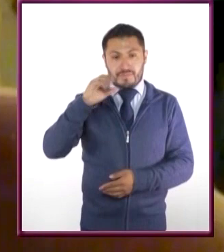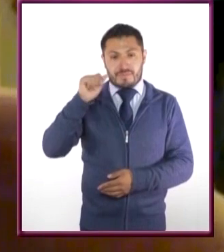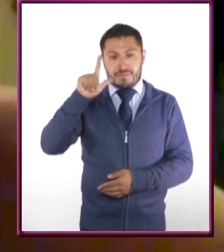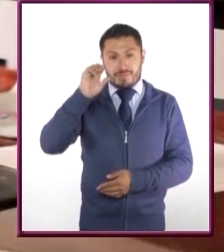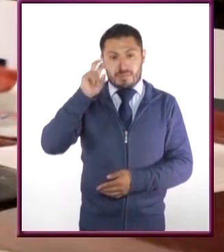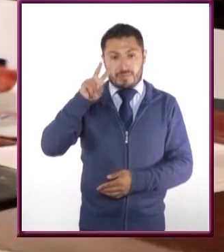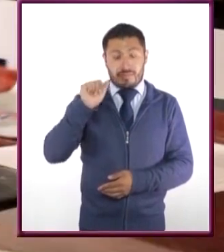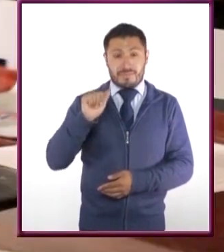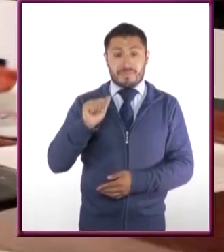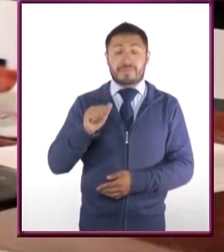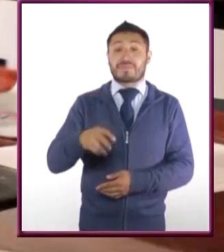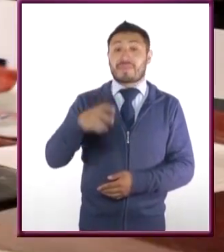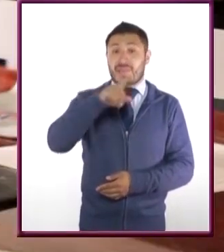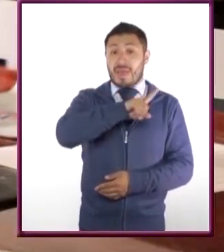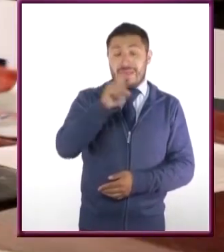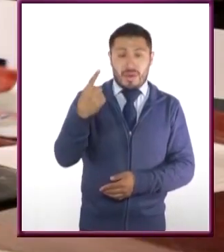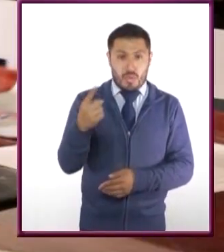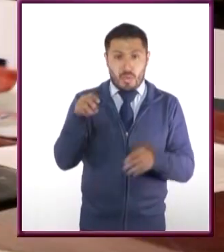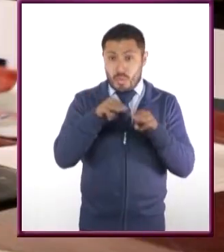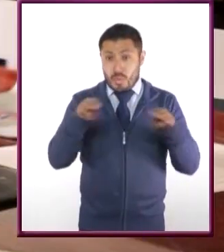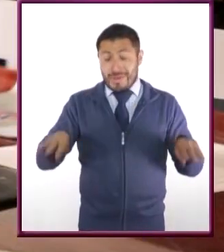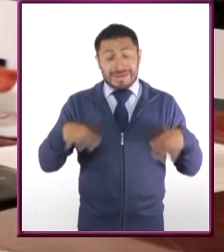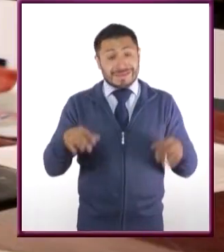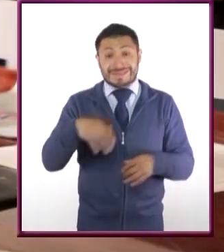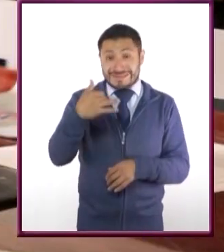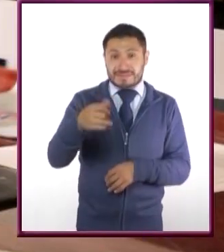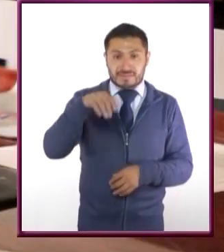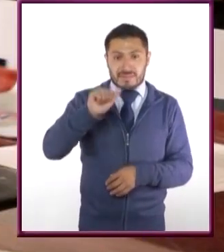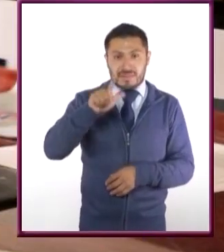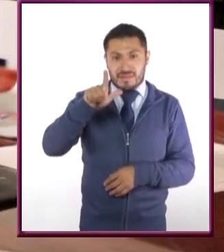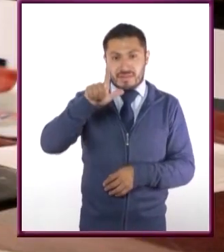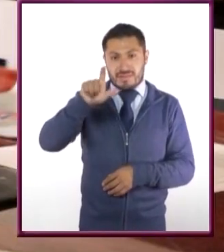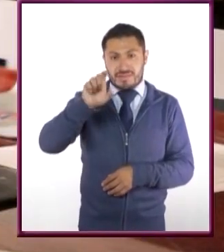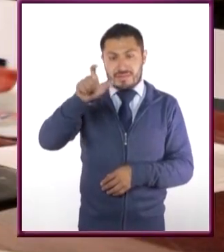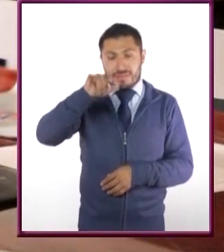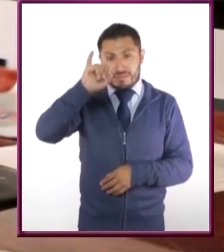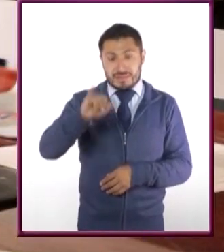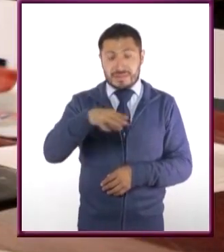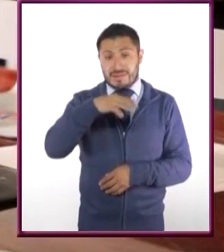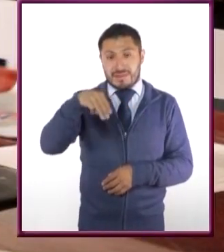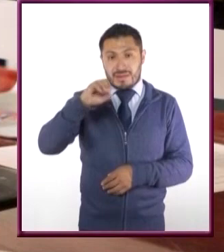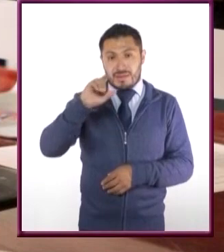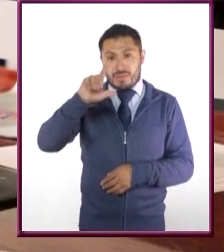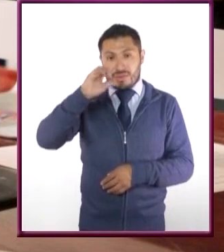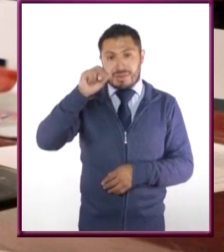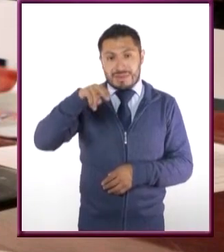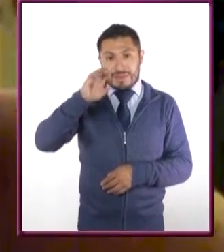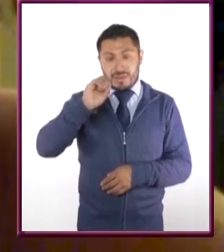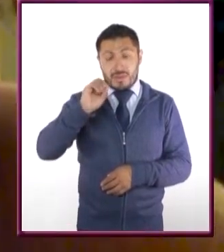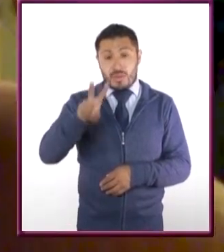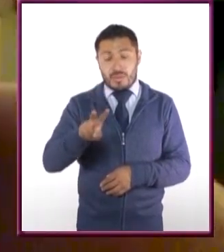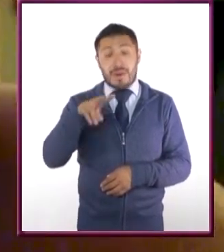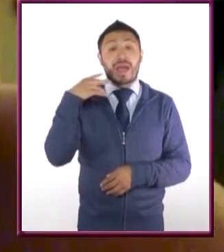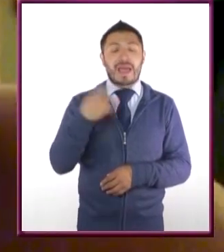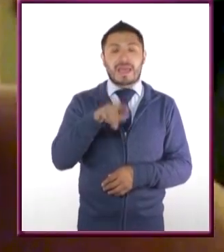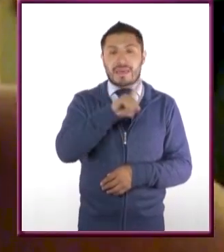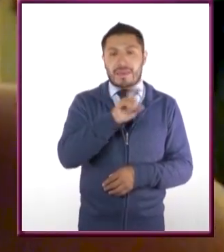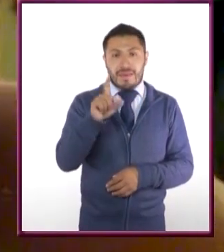101 metros, wow, y el de Alexei Molchanov de 128 metros.